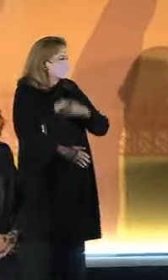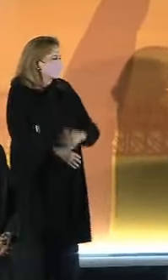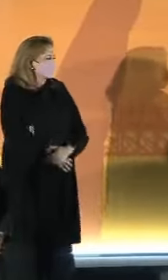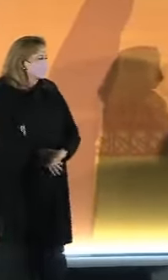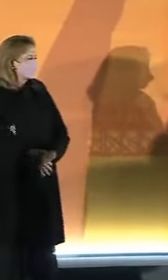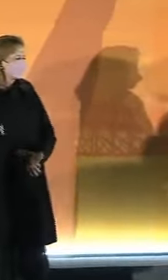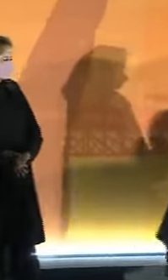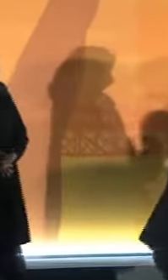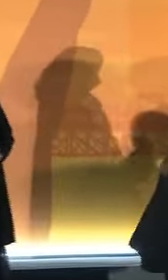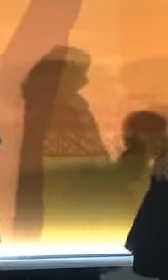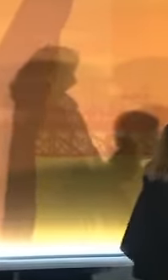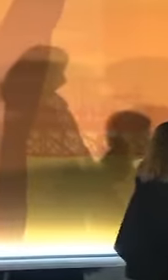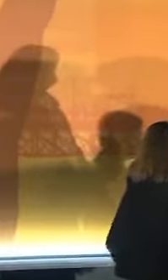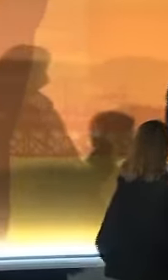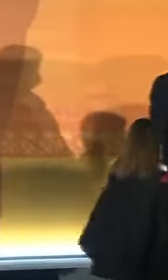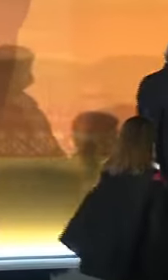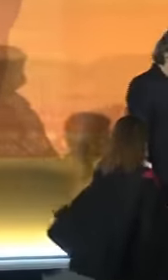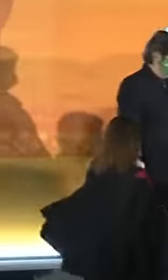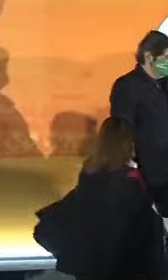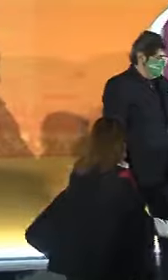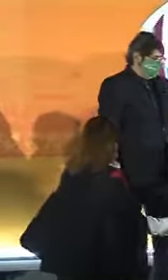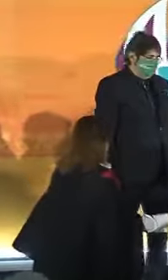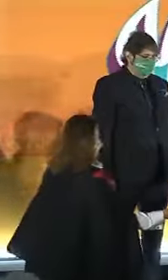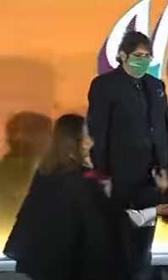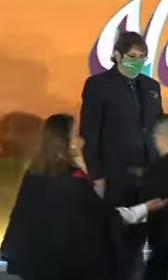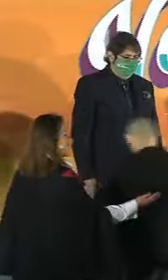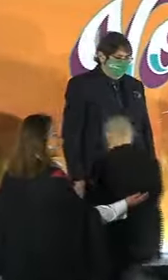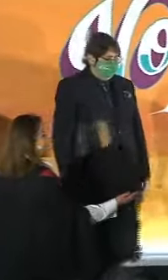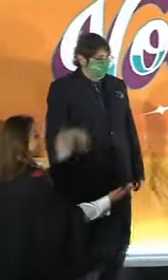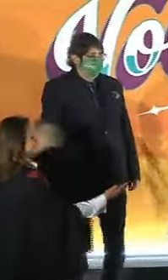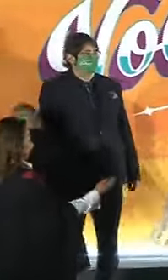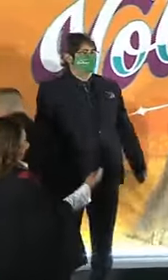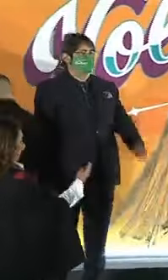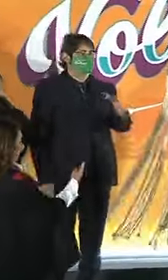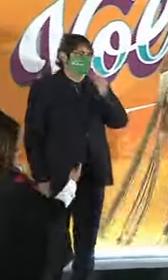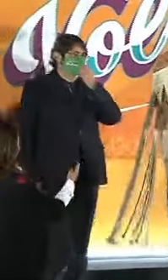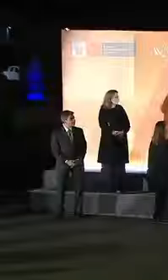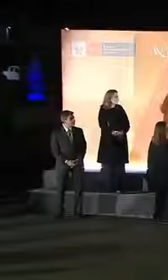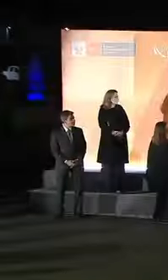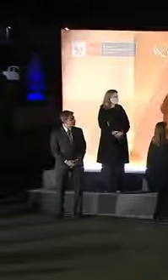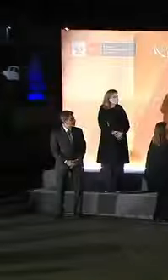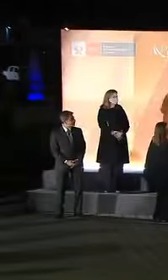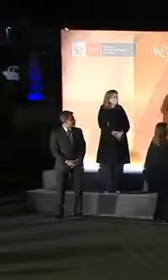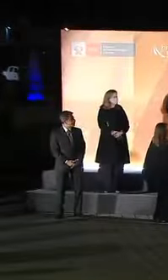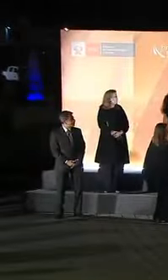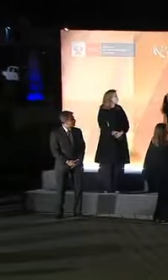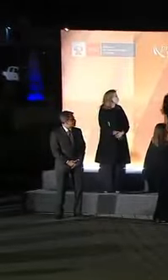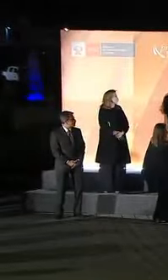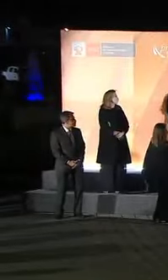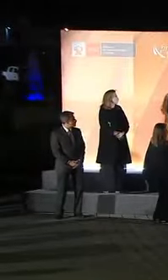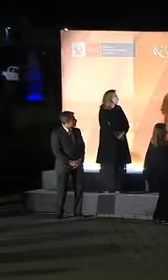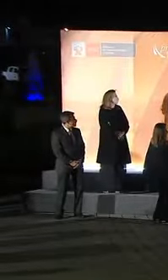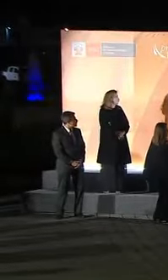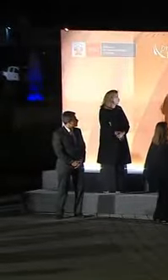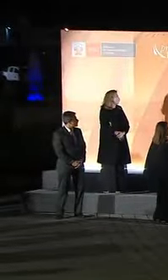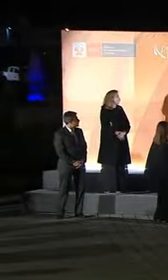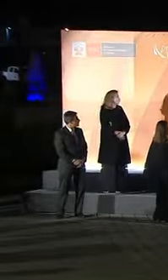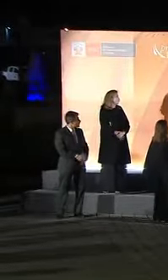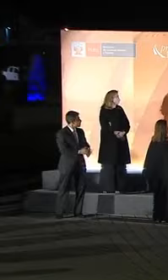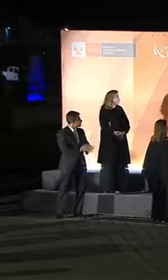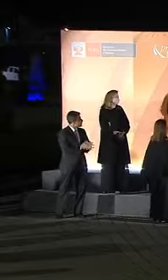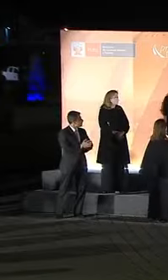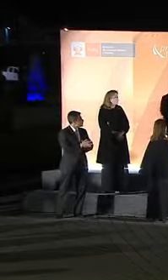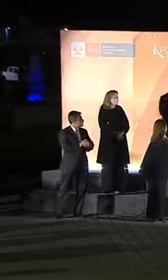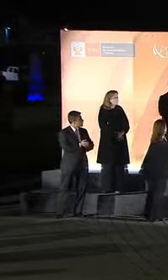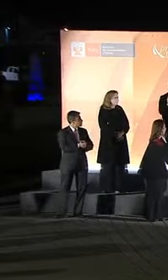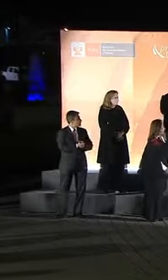a este videoclip. Vemos a... Estaba presente Daniela